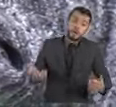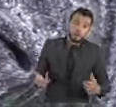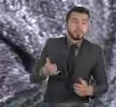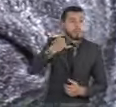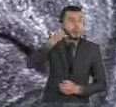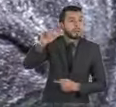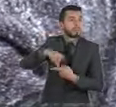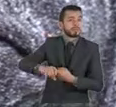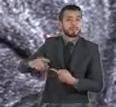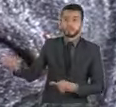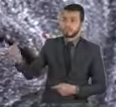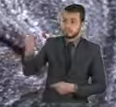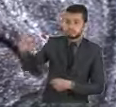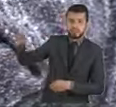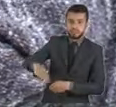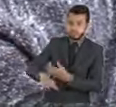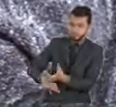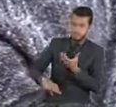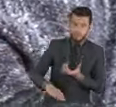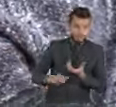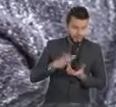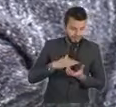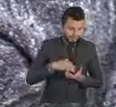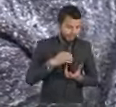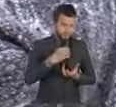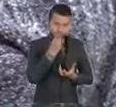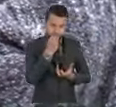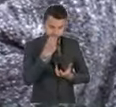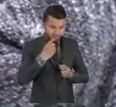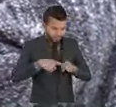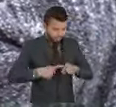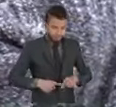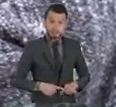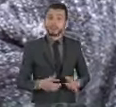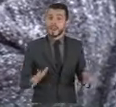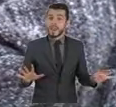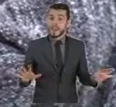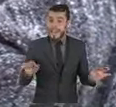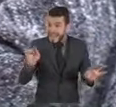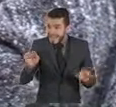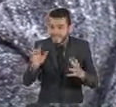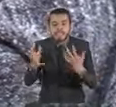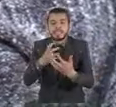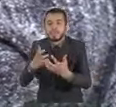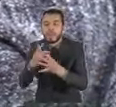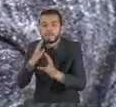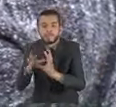Pero que eso no sea solamente el sistema de abastecimiento público, sino que en general todo el sistema de abastecimiento de la ciudad funcione así.